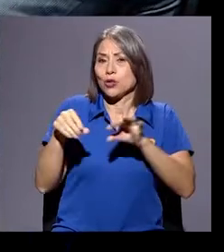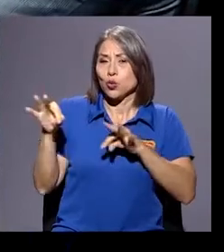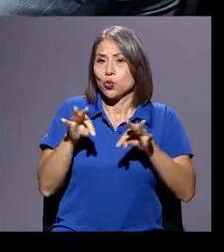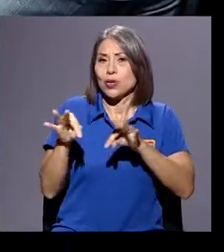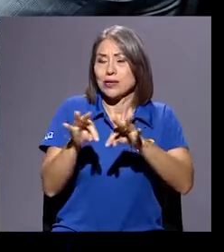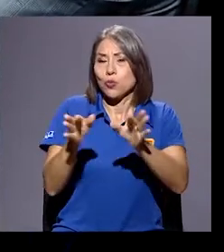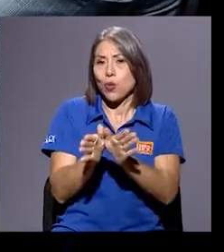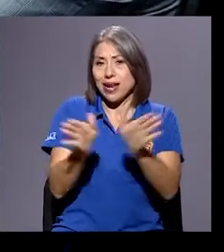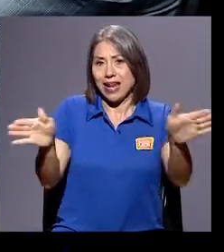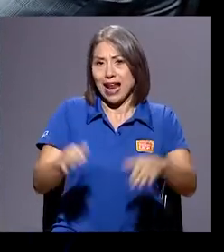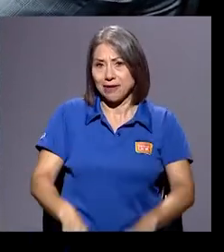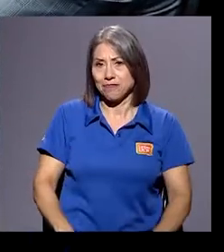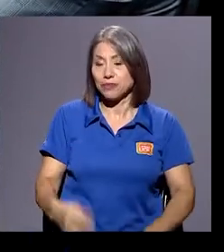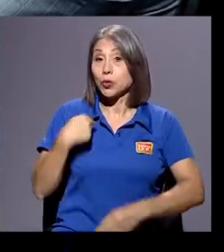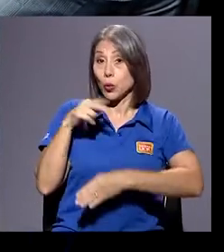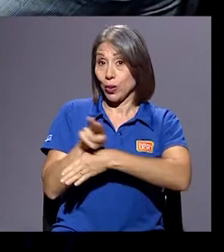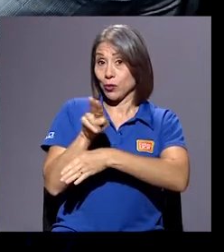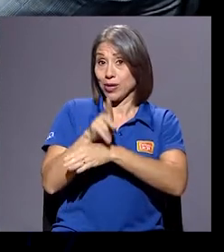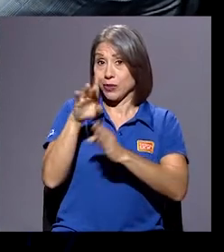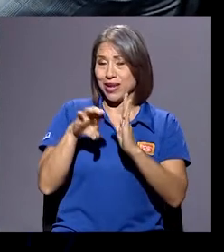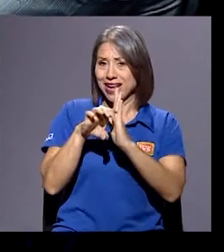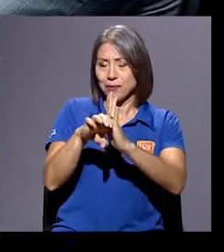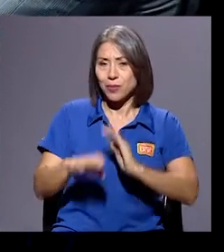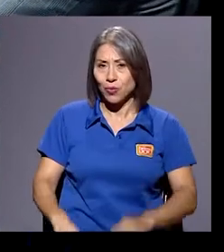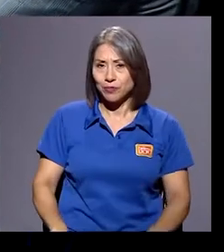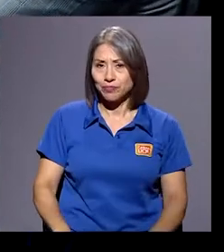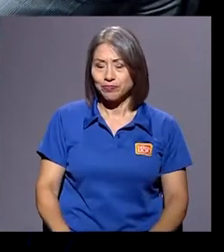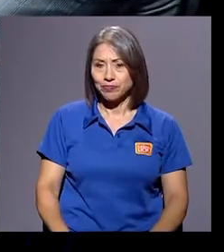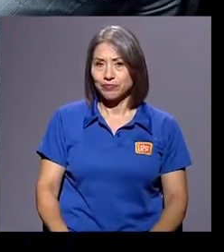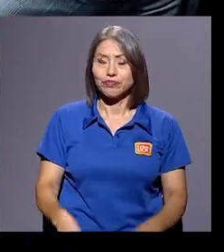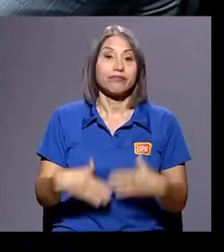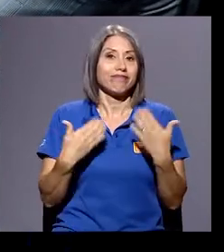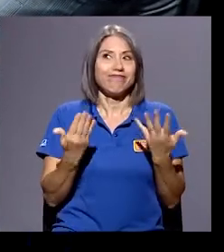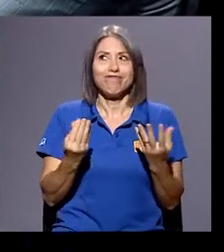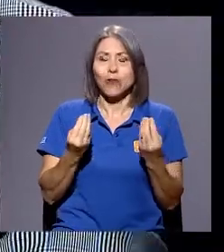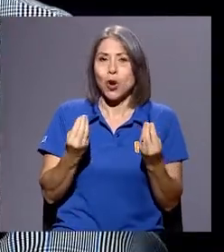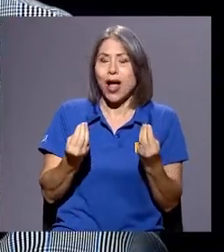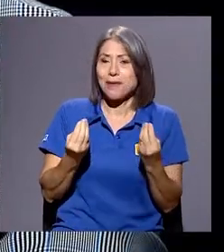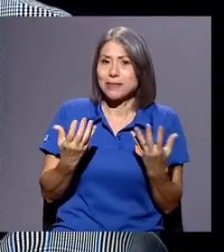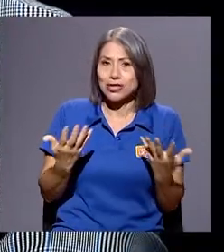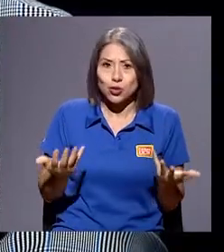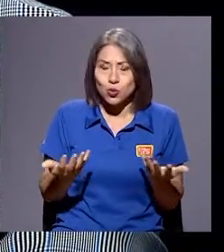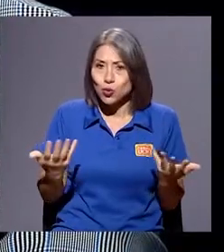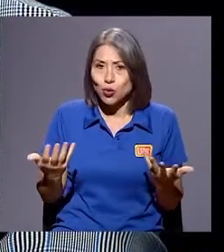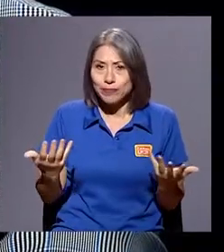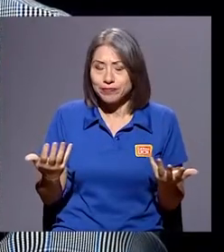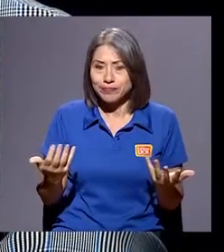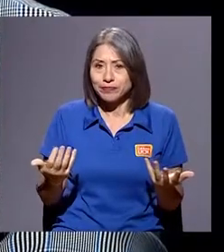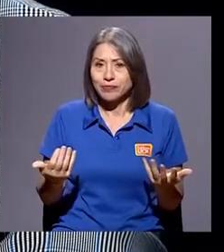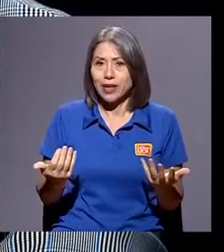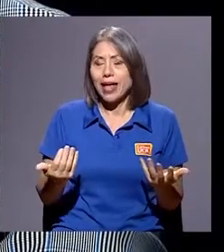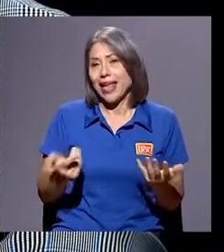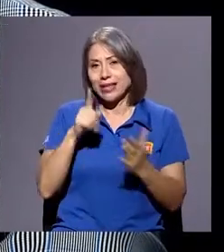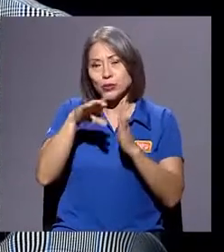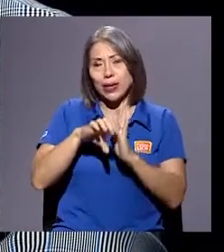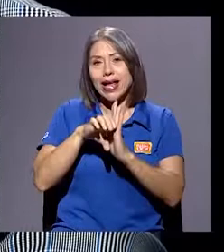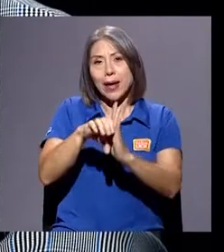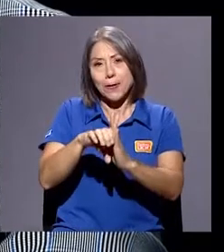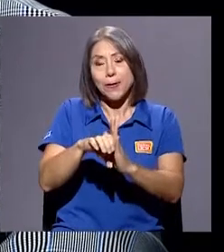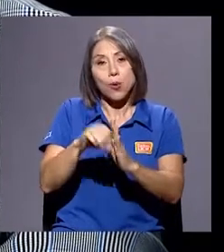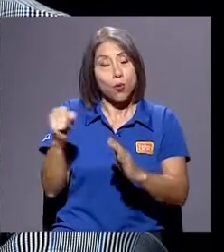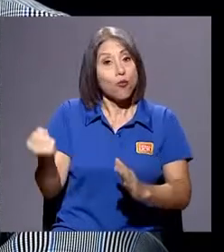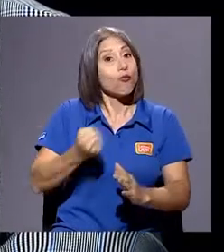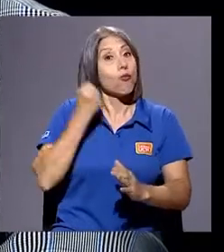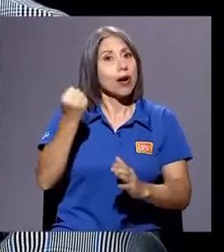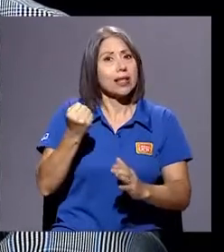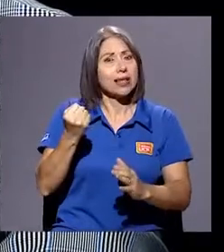general. Y le voy a usar un ejemplo absurdo en el sentido de que es un ejemplo muy fuerte,